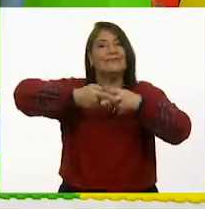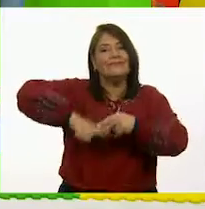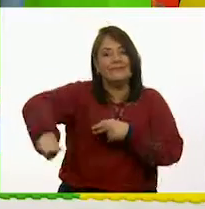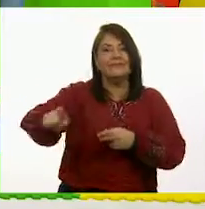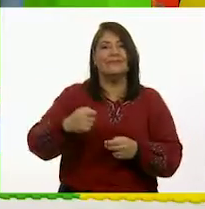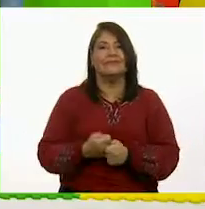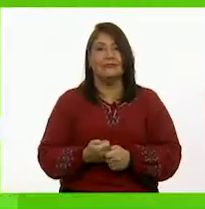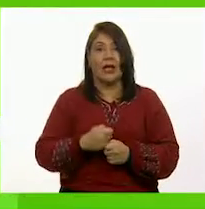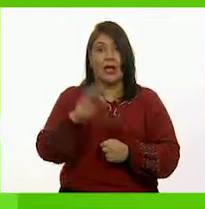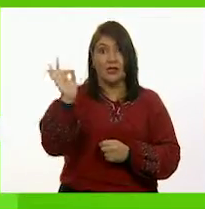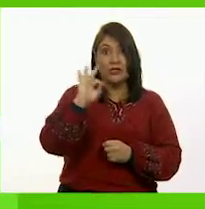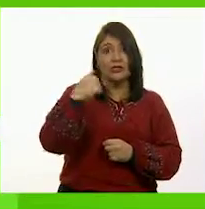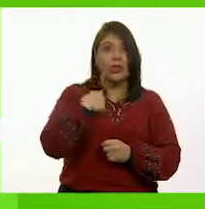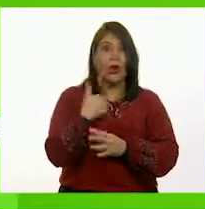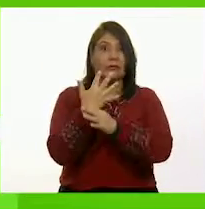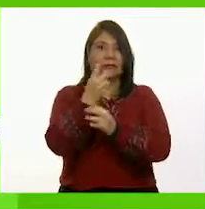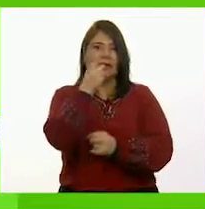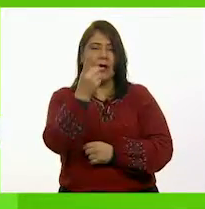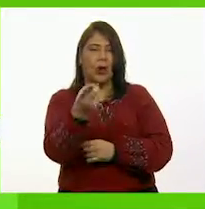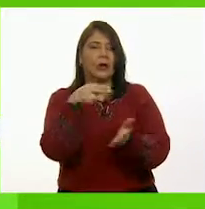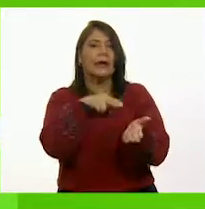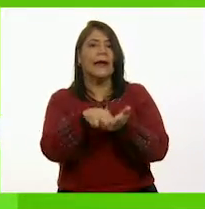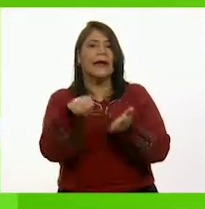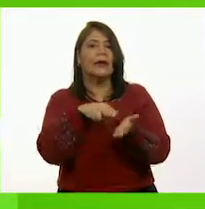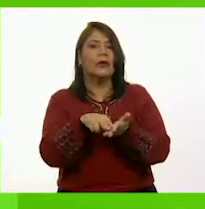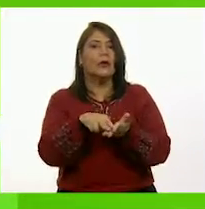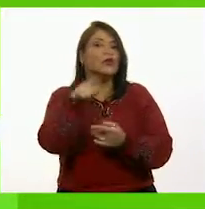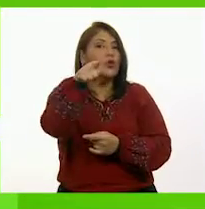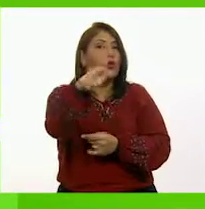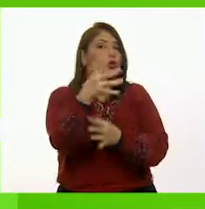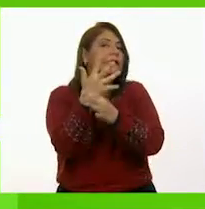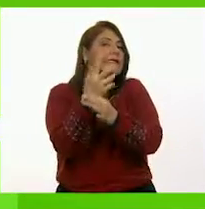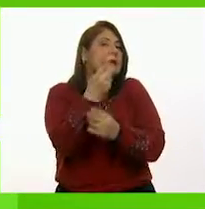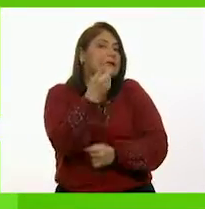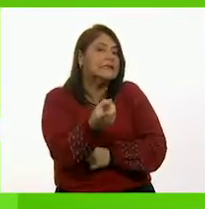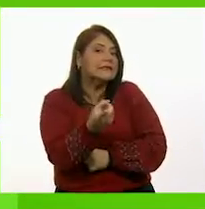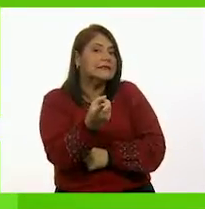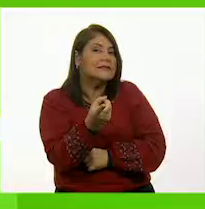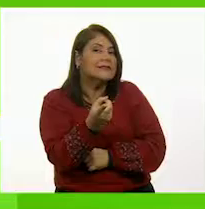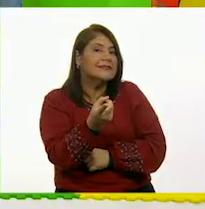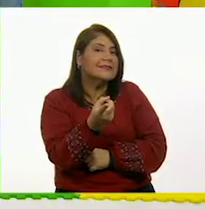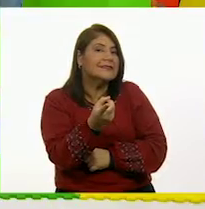comenzar. Si yo digo negro, tú dices...